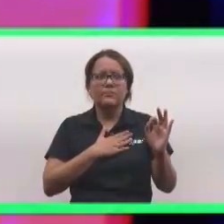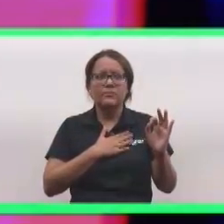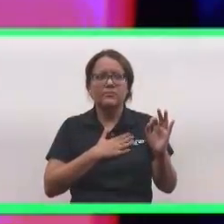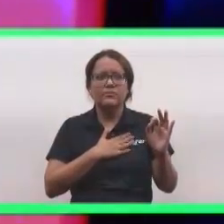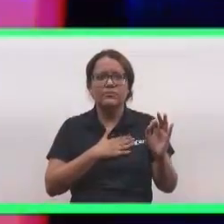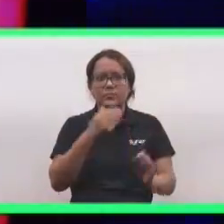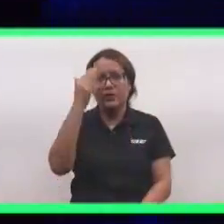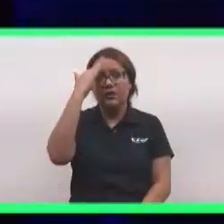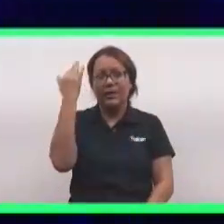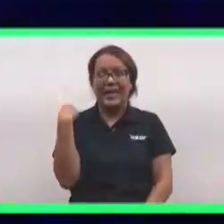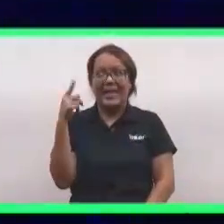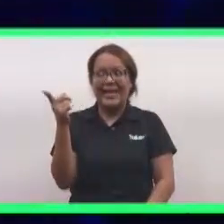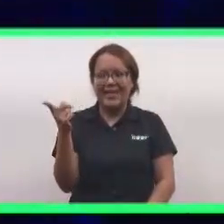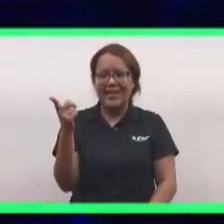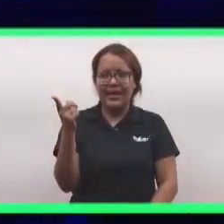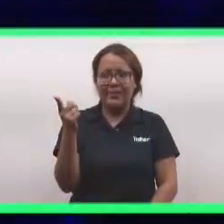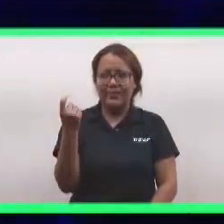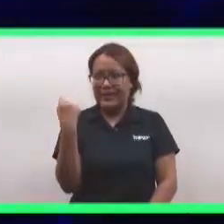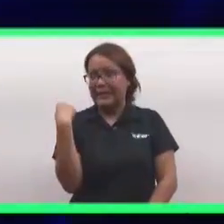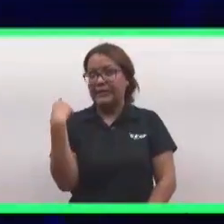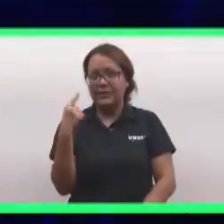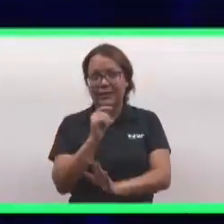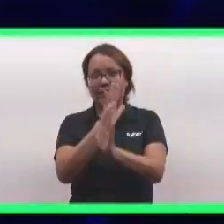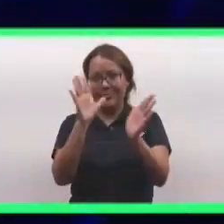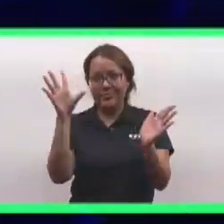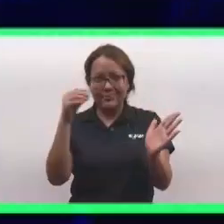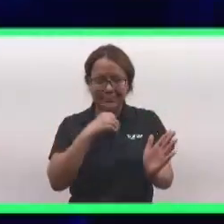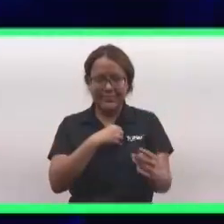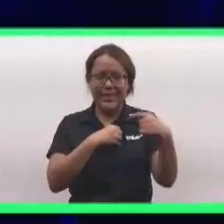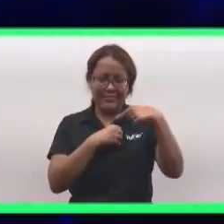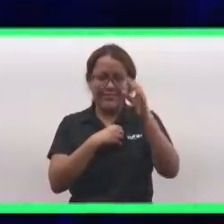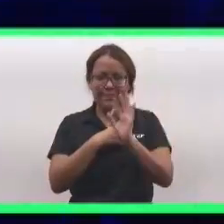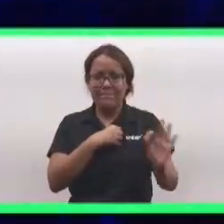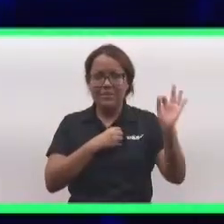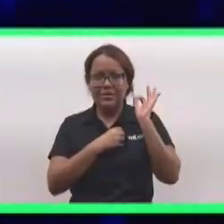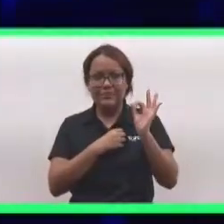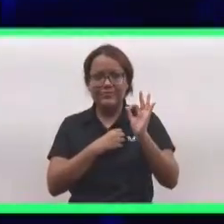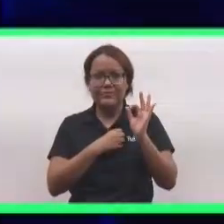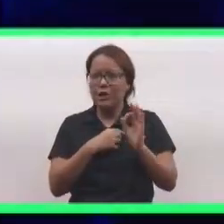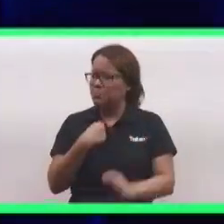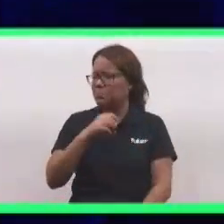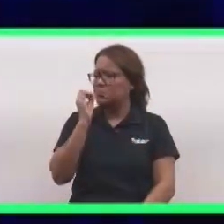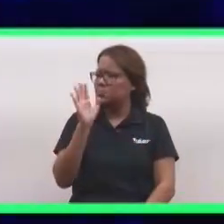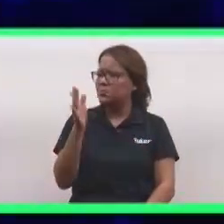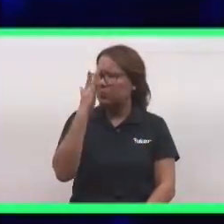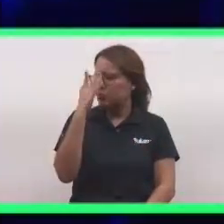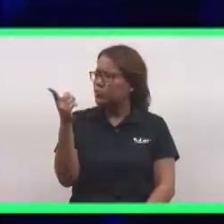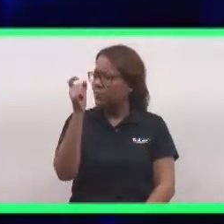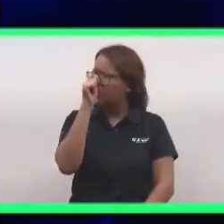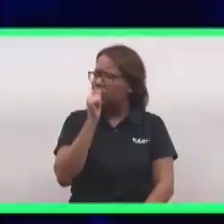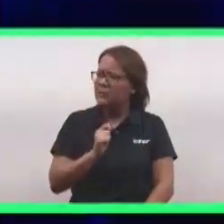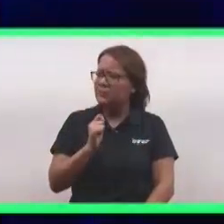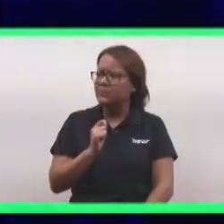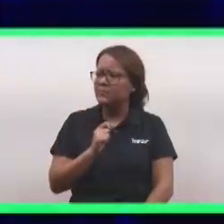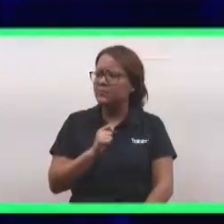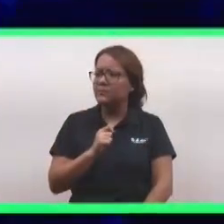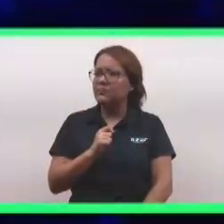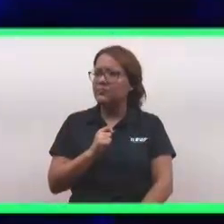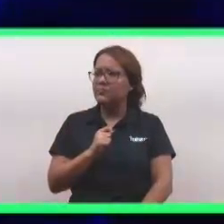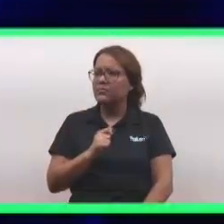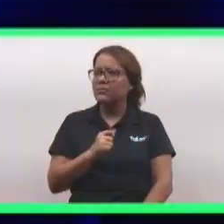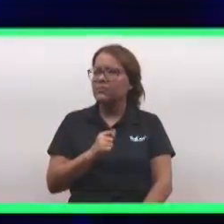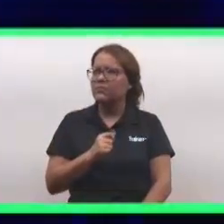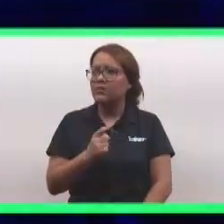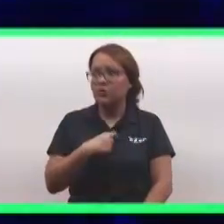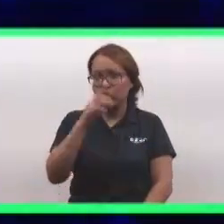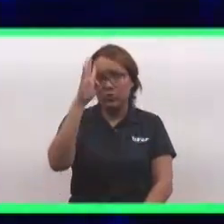Ella acababa de conocer a Cristo en su corazón. Y le decía yo: tenga paciencia, hombre. Esto no lo inventé